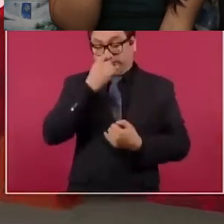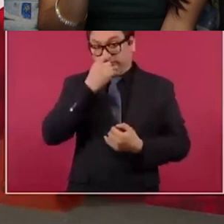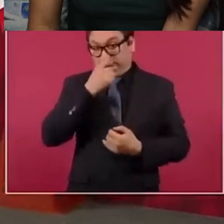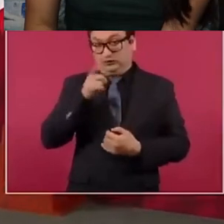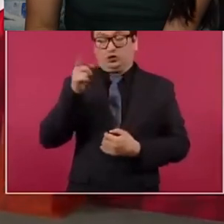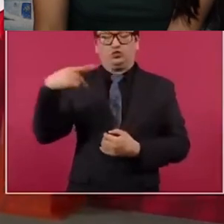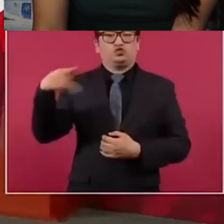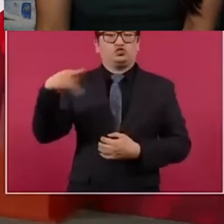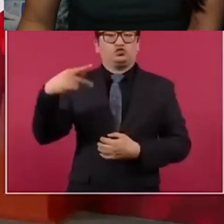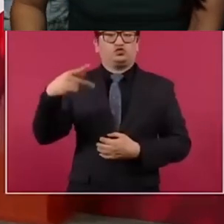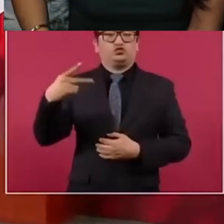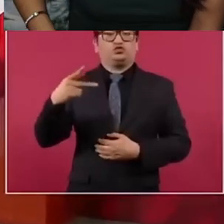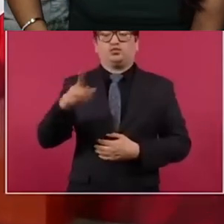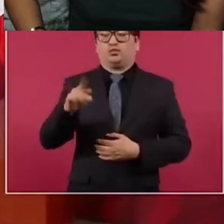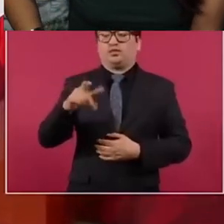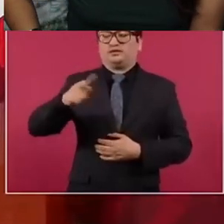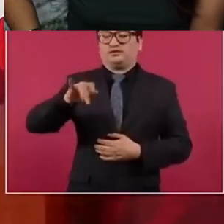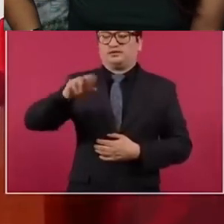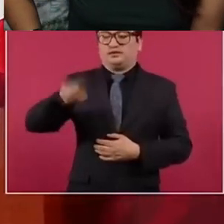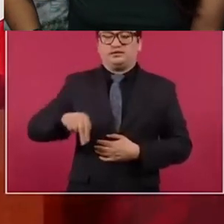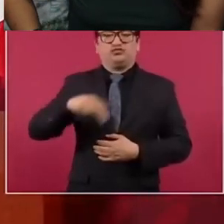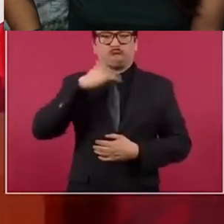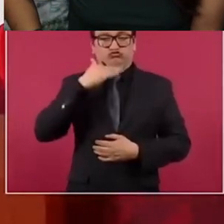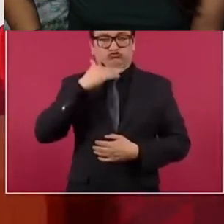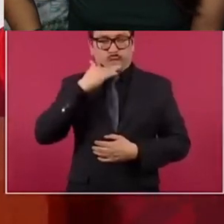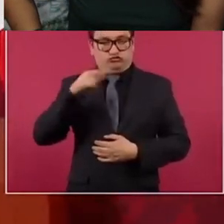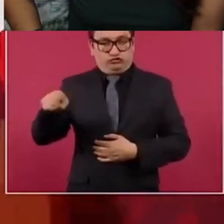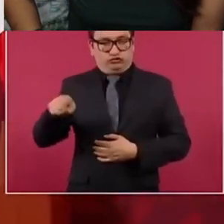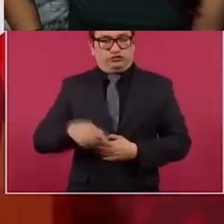su pasquín inmundo